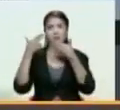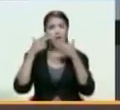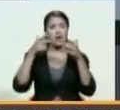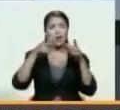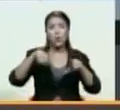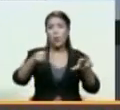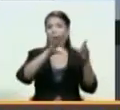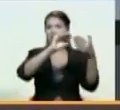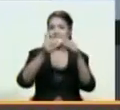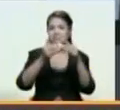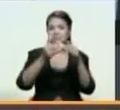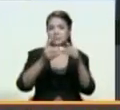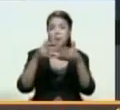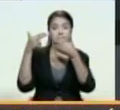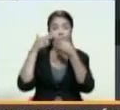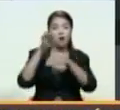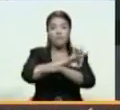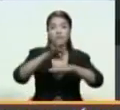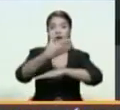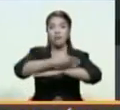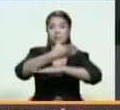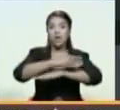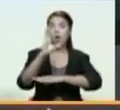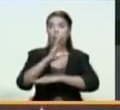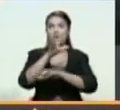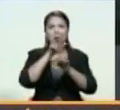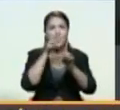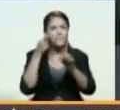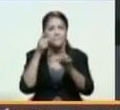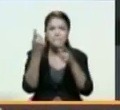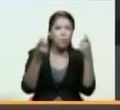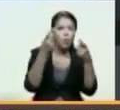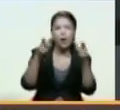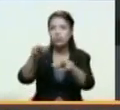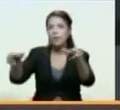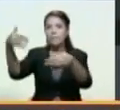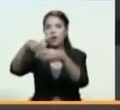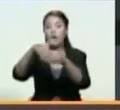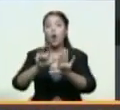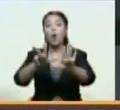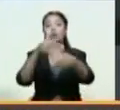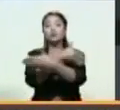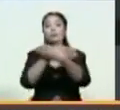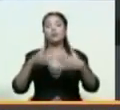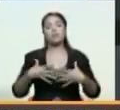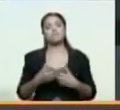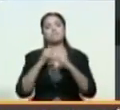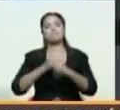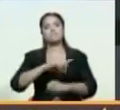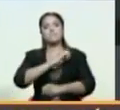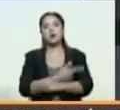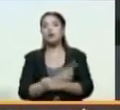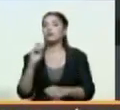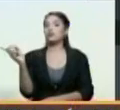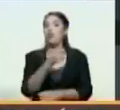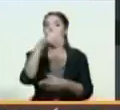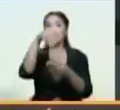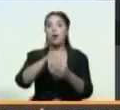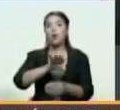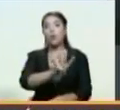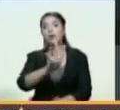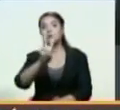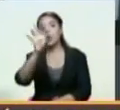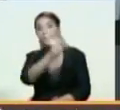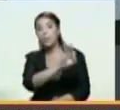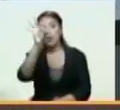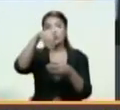urbanizaciones, paramilitares en la frontera con Colombia persiguiendo a los votantes. 8 millones de valientes venezolanos y venezolanas salieron a votar. 42%